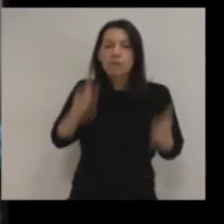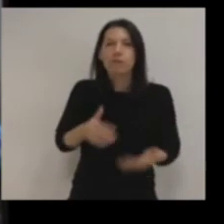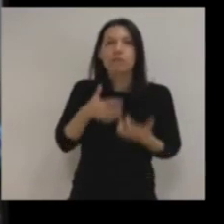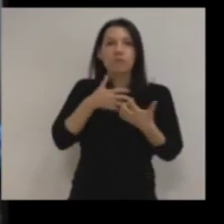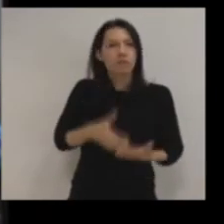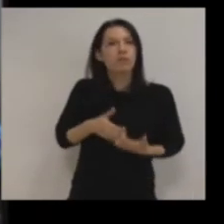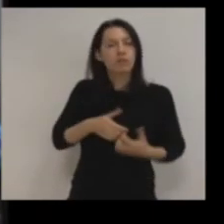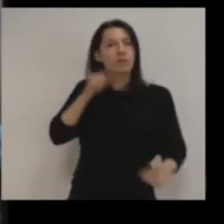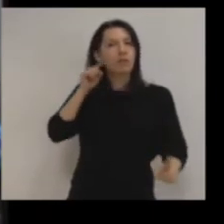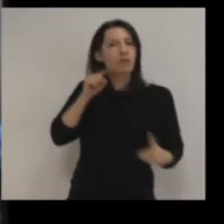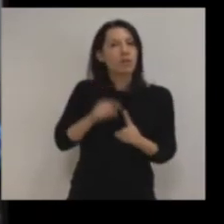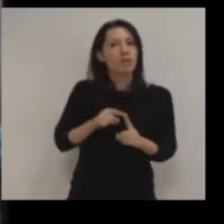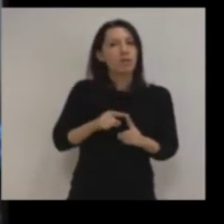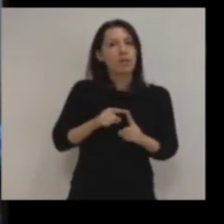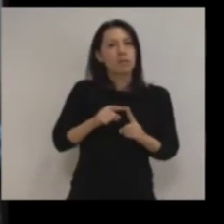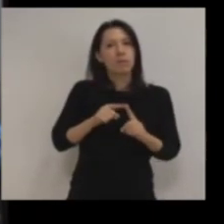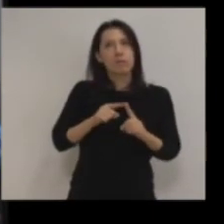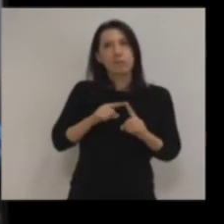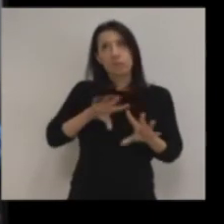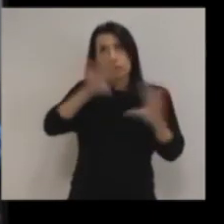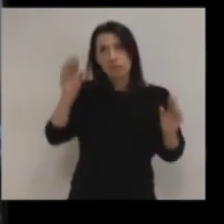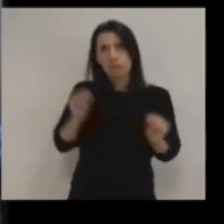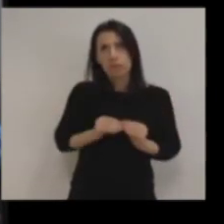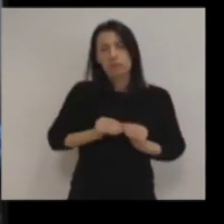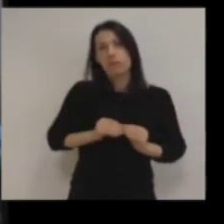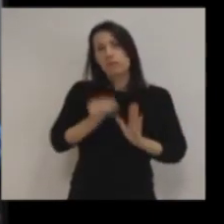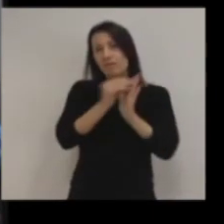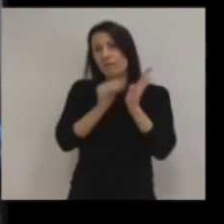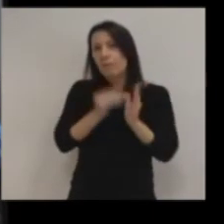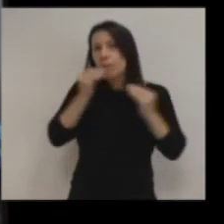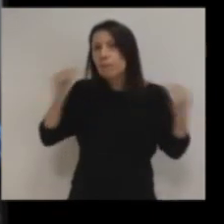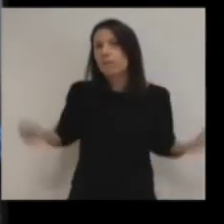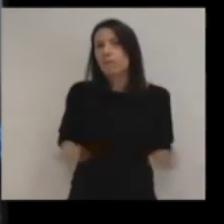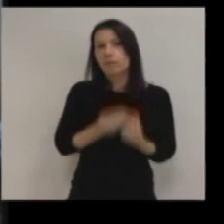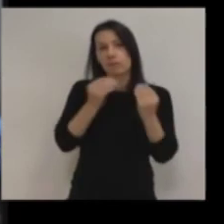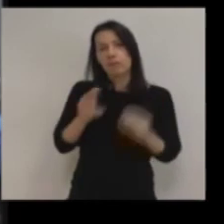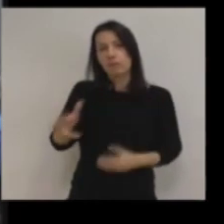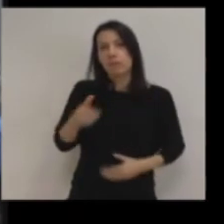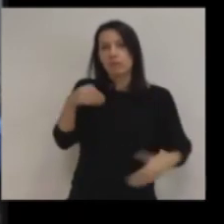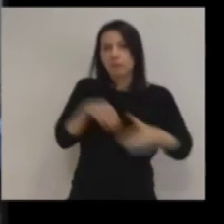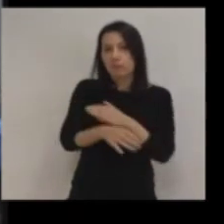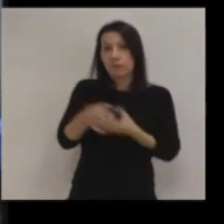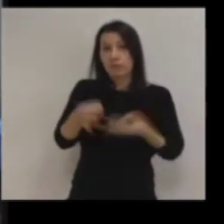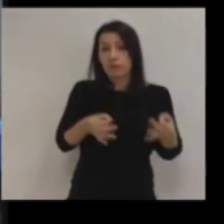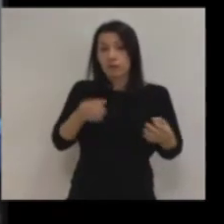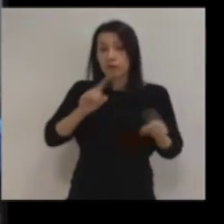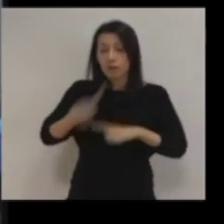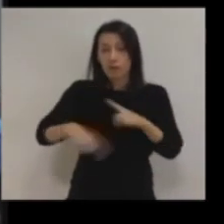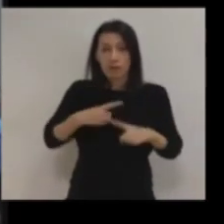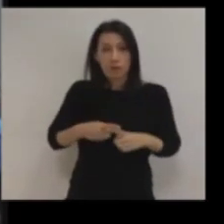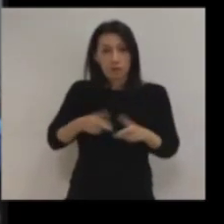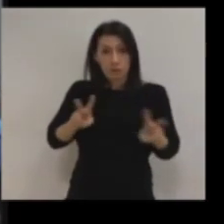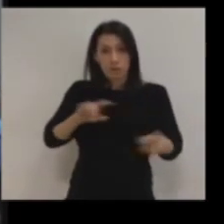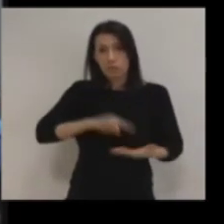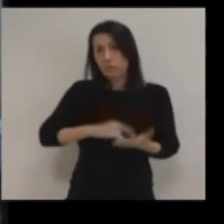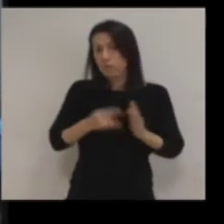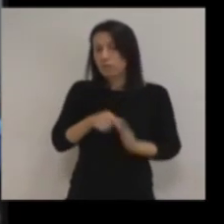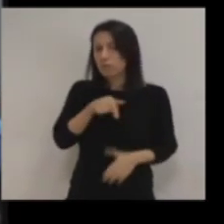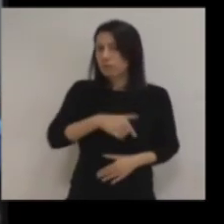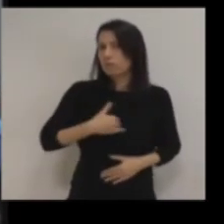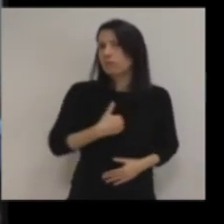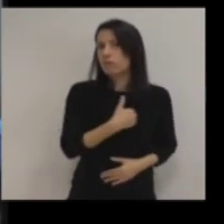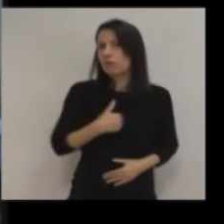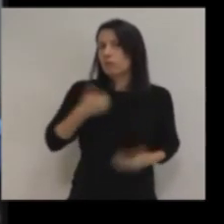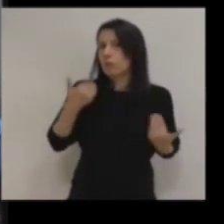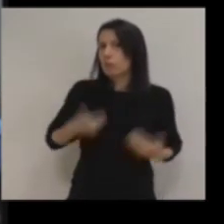una mejor configuración legal del derecho de acceso a la justicia, y donde las nuevas tecnologías van a tener un